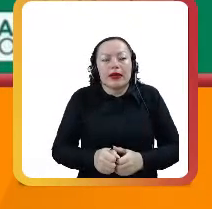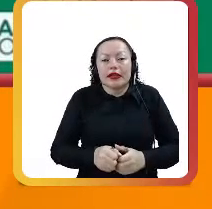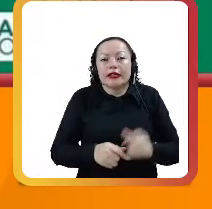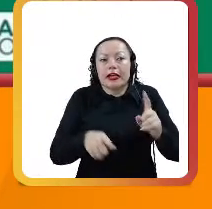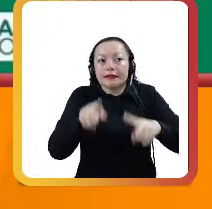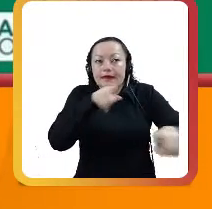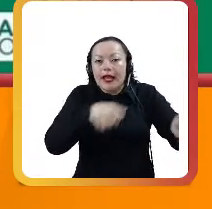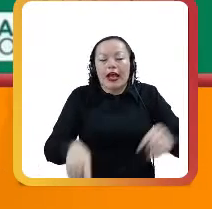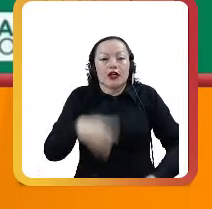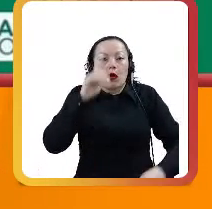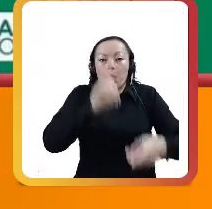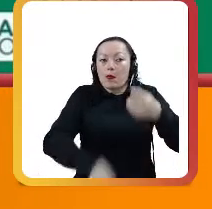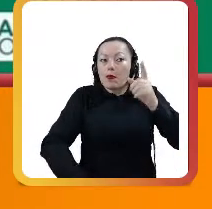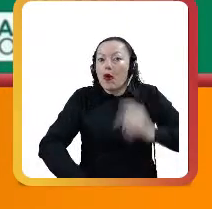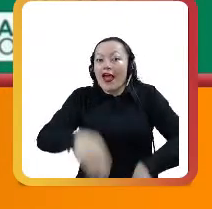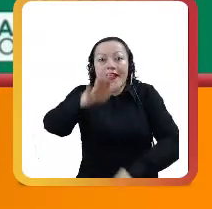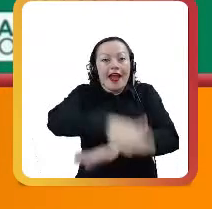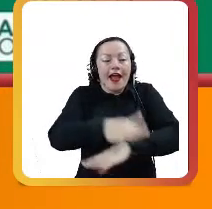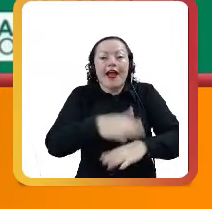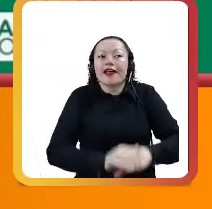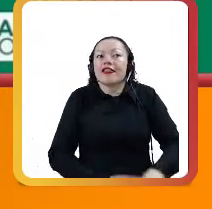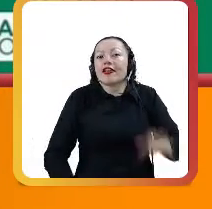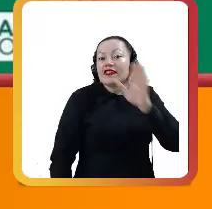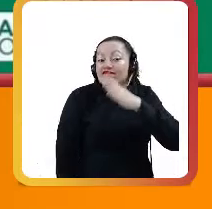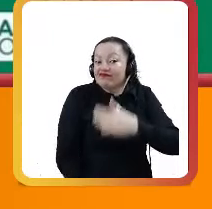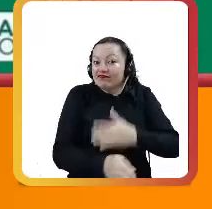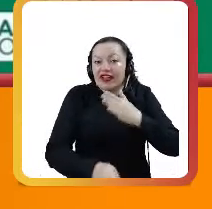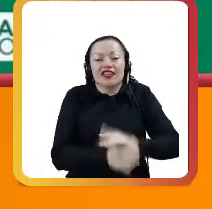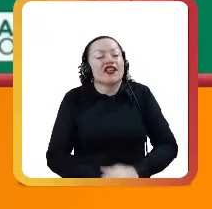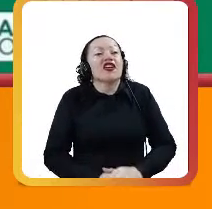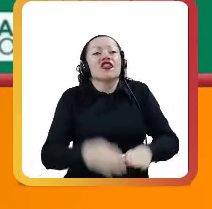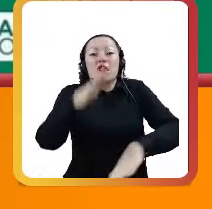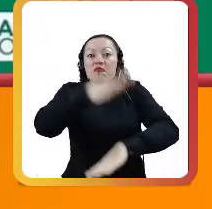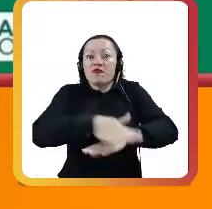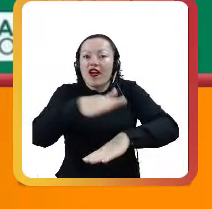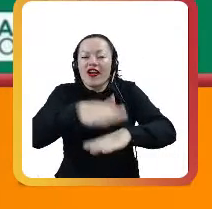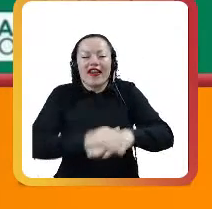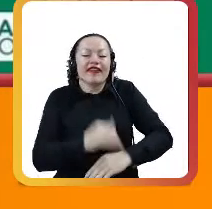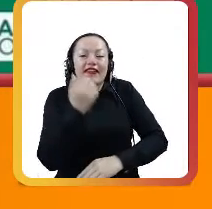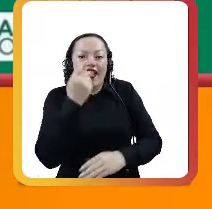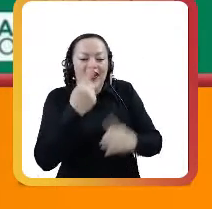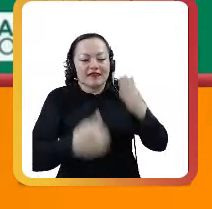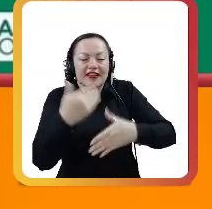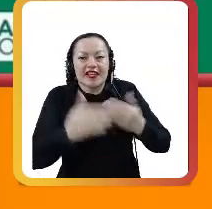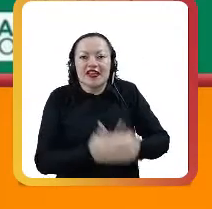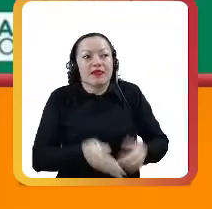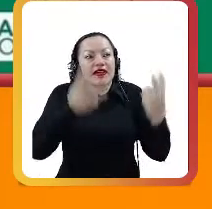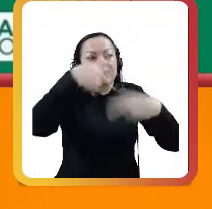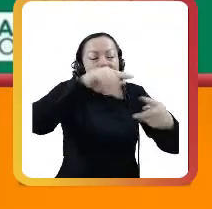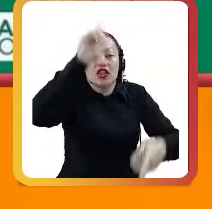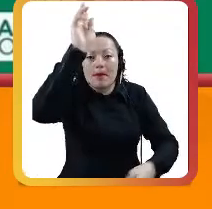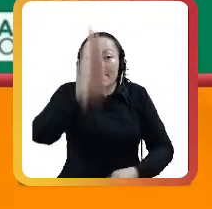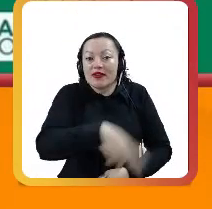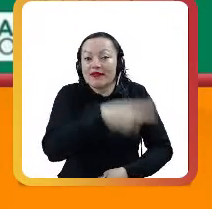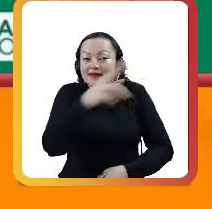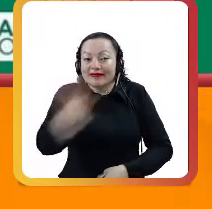porque pues el toque de queda se sigue ejerciendo, las labores con el toque de queda